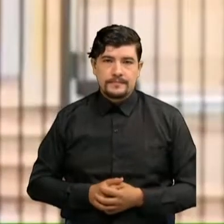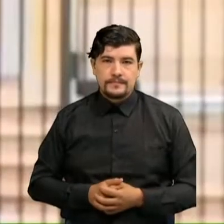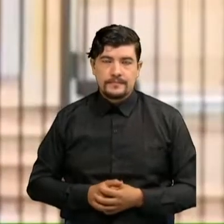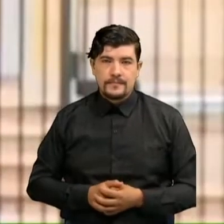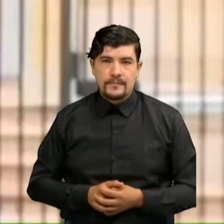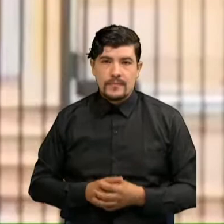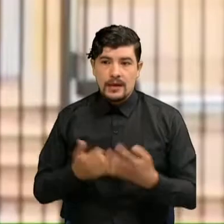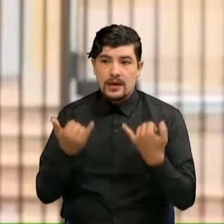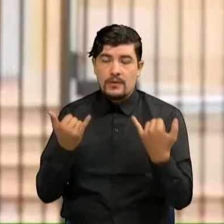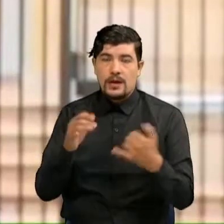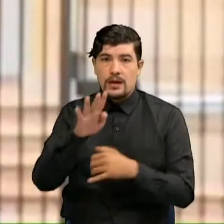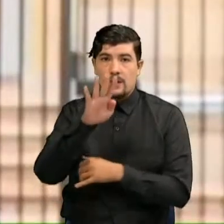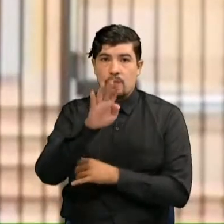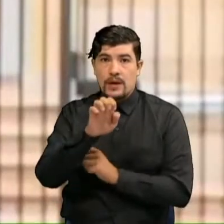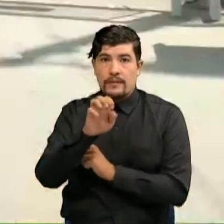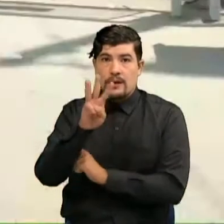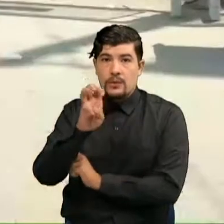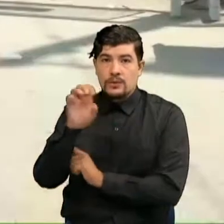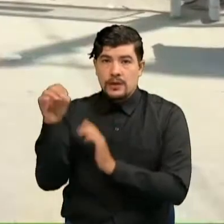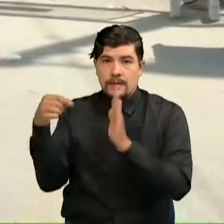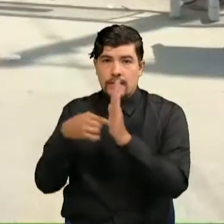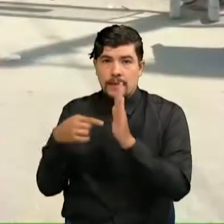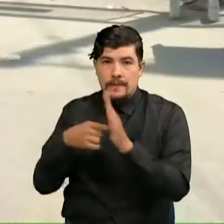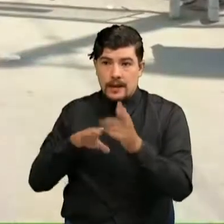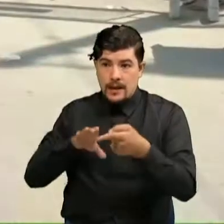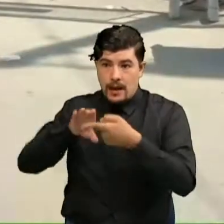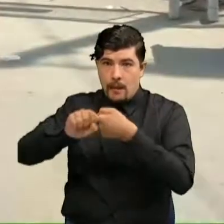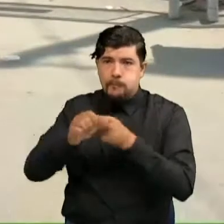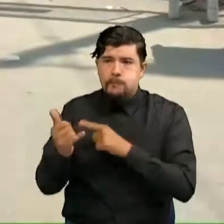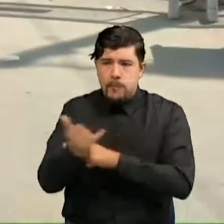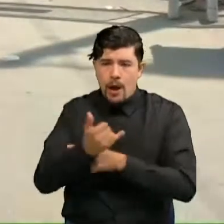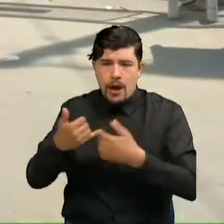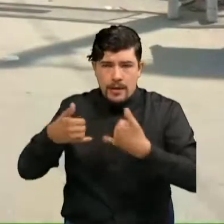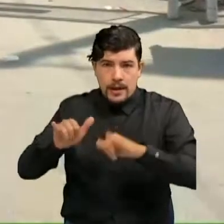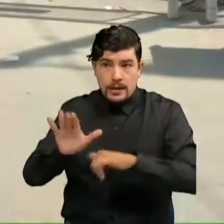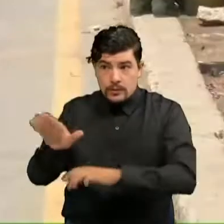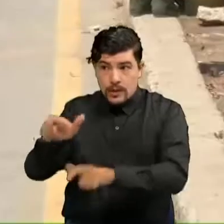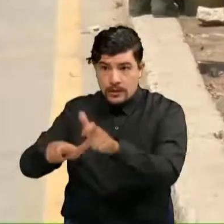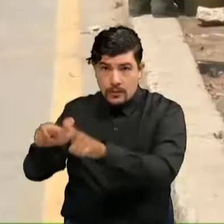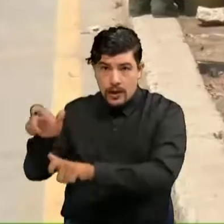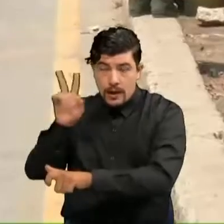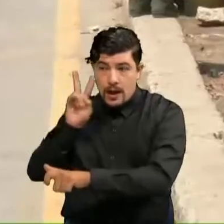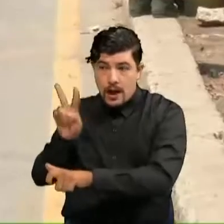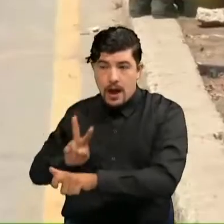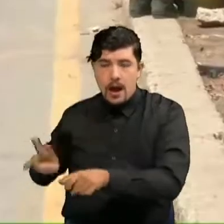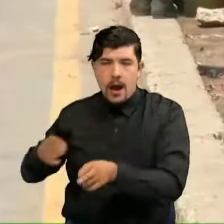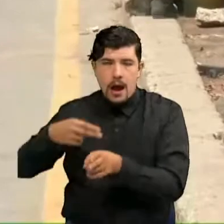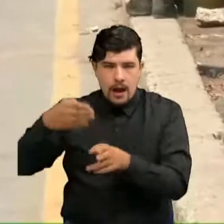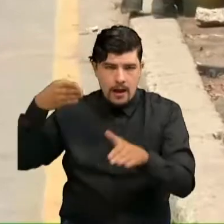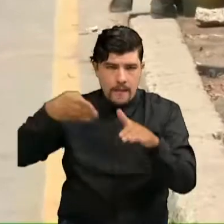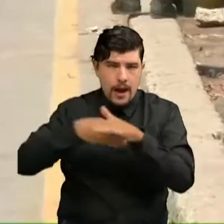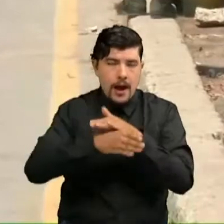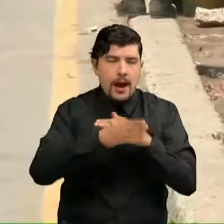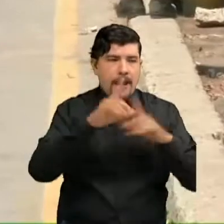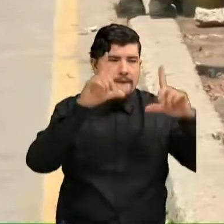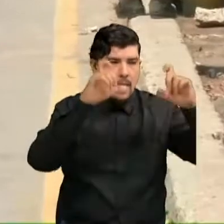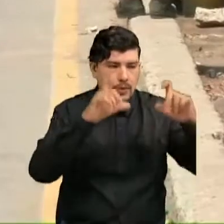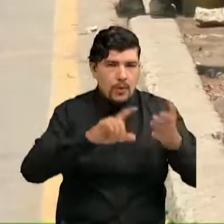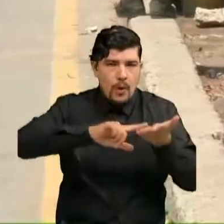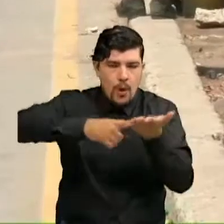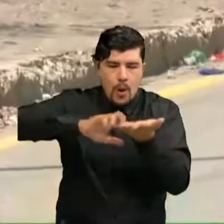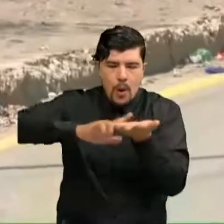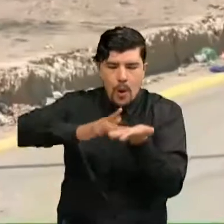980 mil citas asignadas momento en el cual los hermanos venezolanos tendrán toma de fotografía y huellas para pasar a la tercera